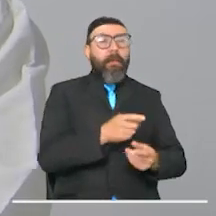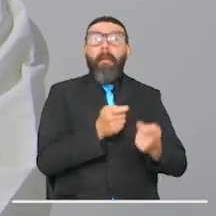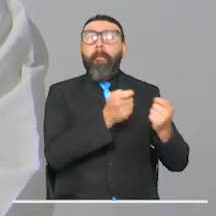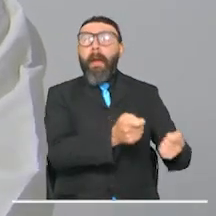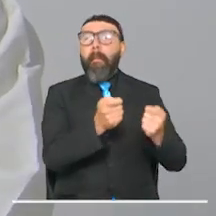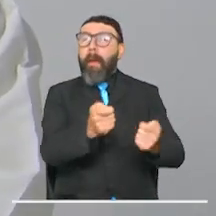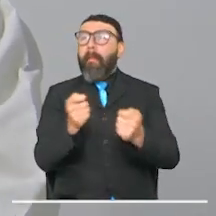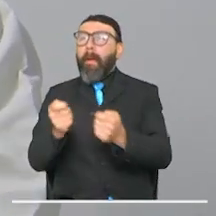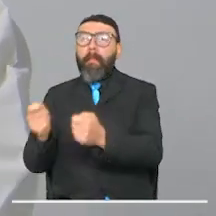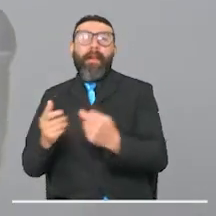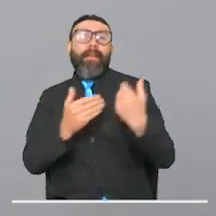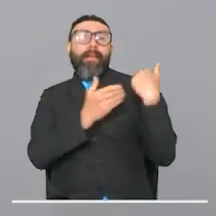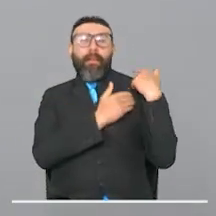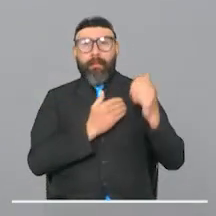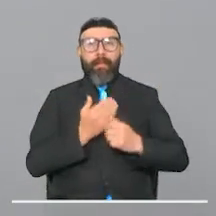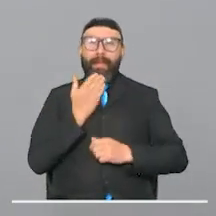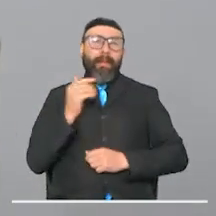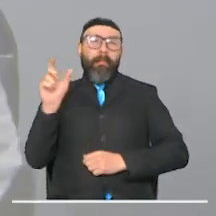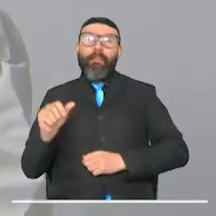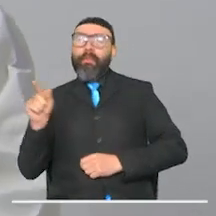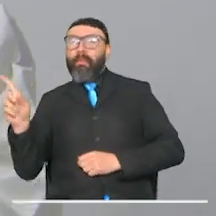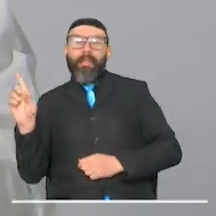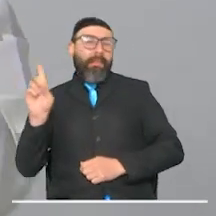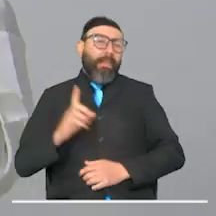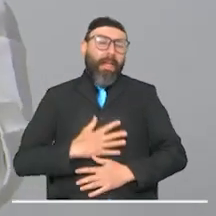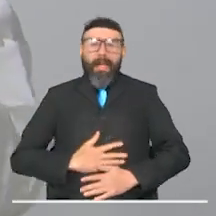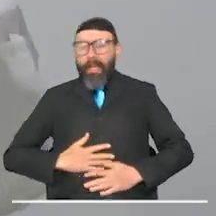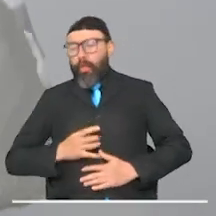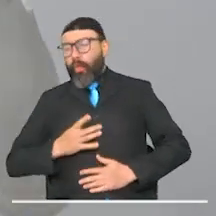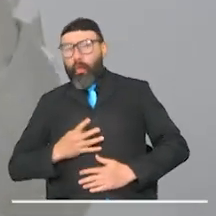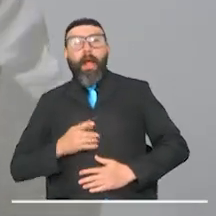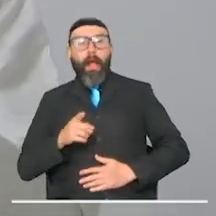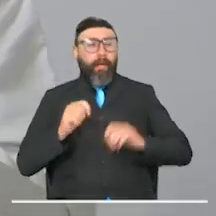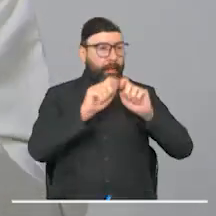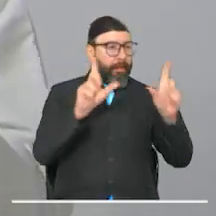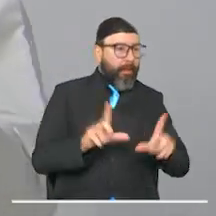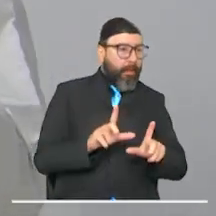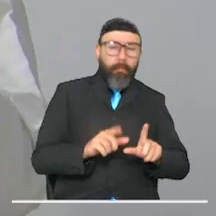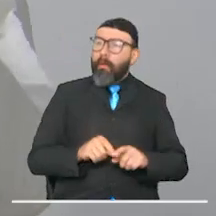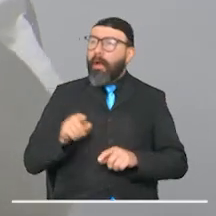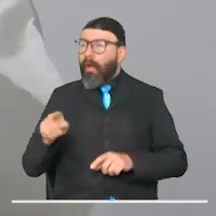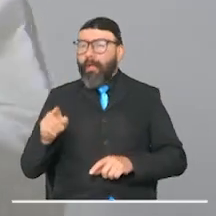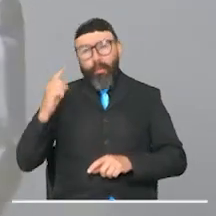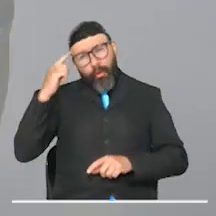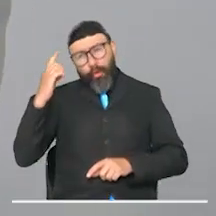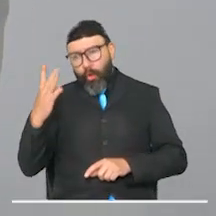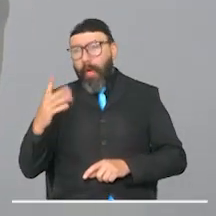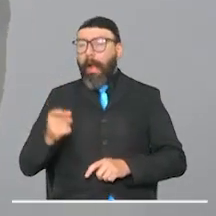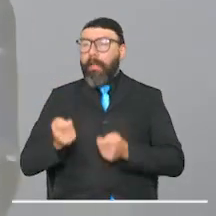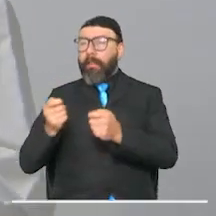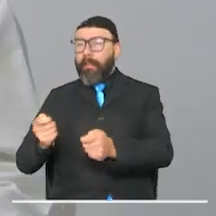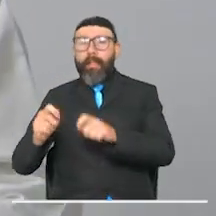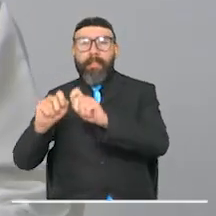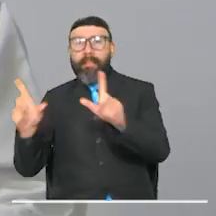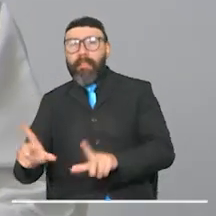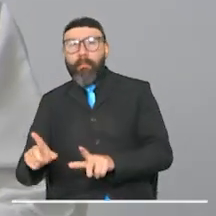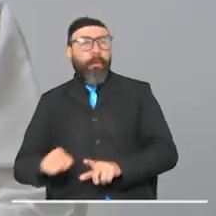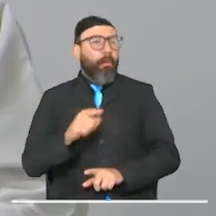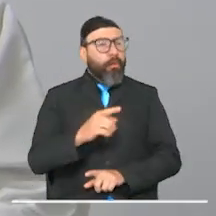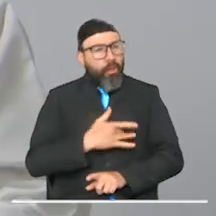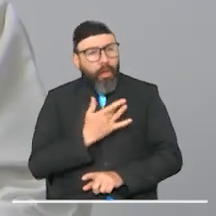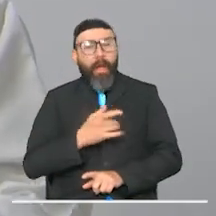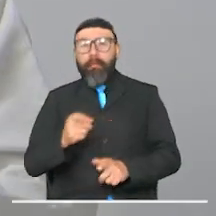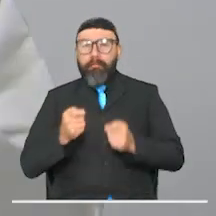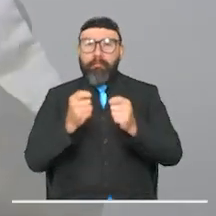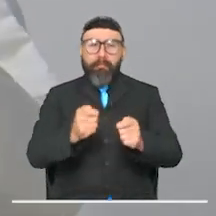por un dolor abdominal Pues un examen x un dolor de cabeza otro examen por un síntoma un examen de laboratorio